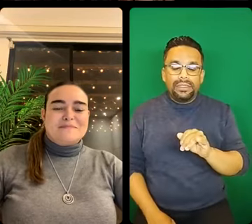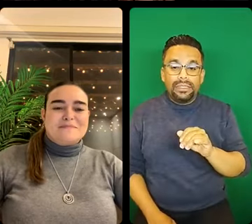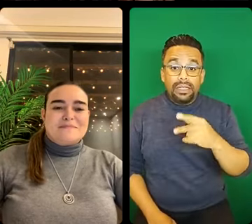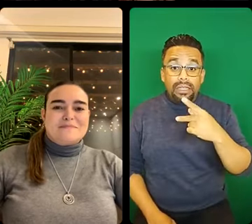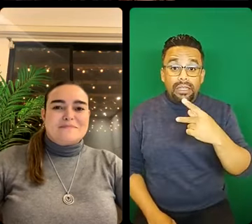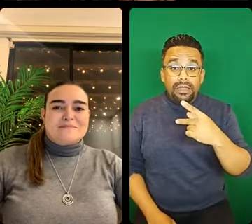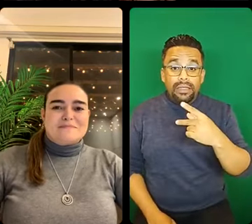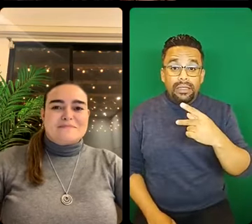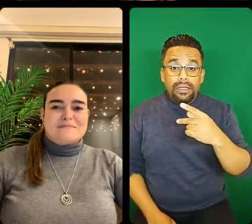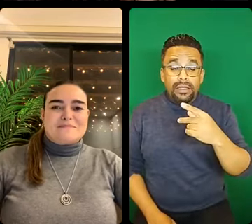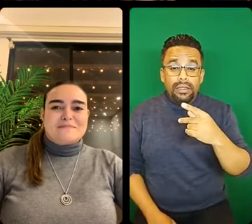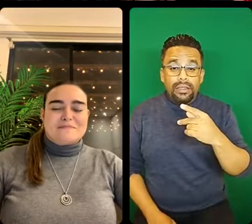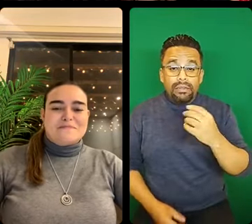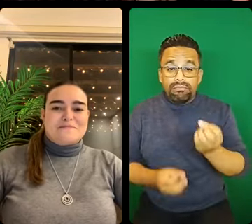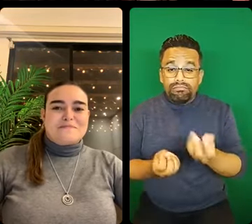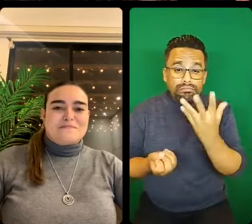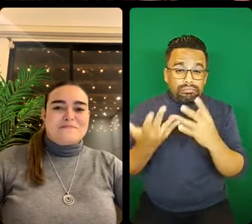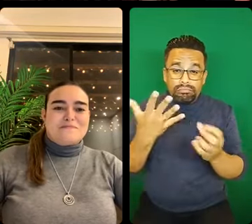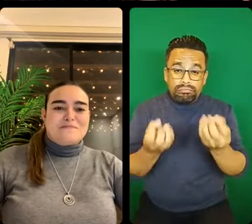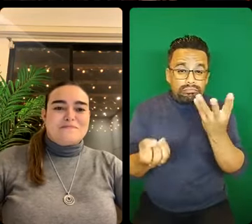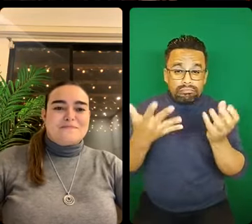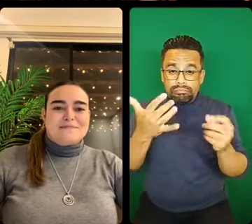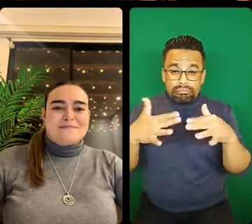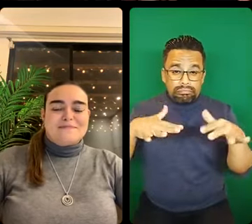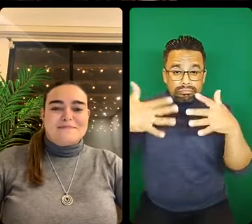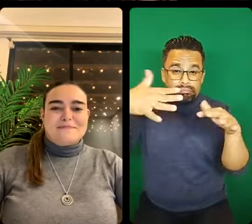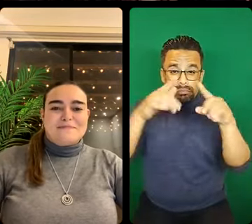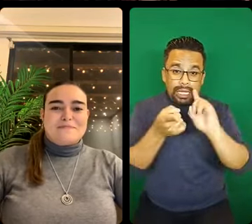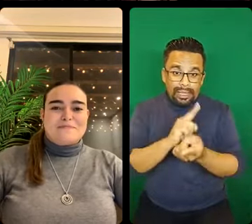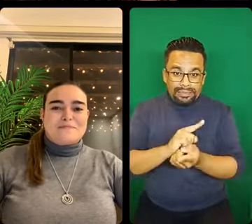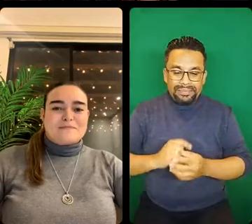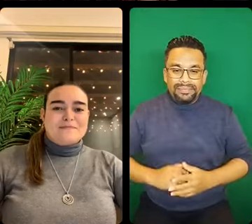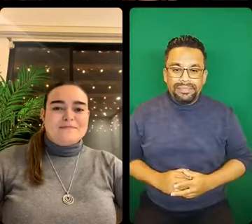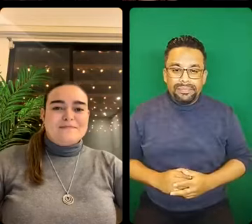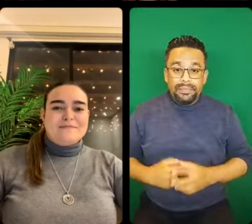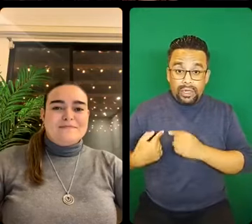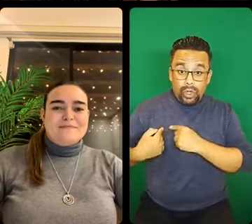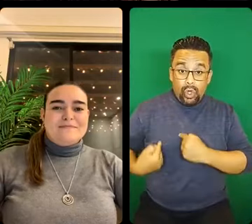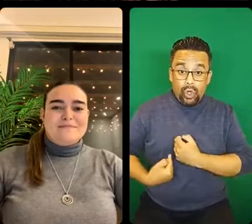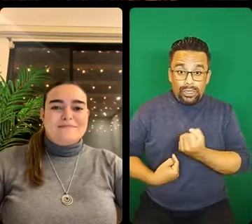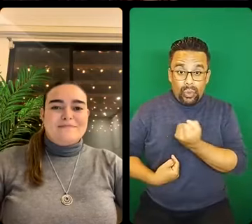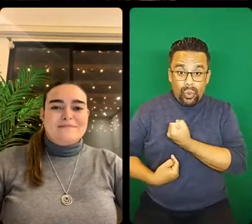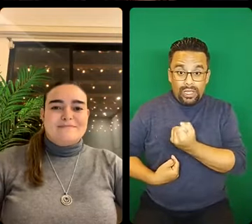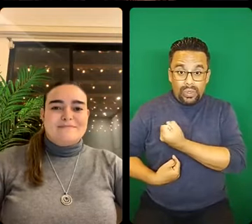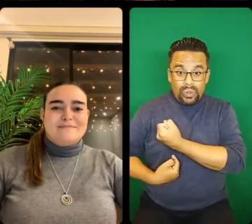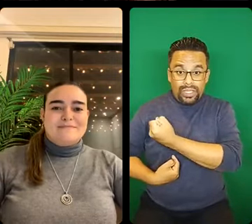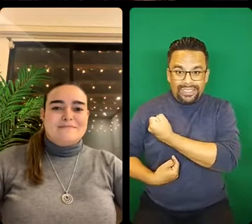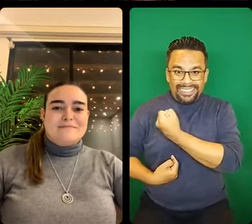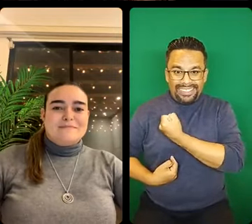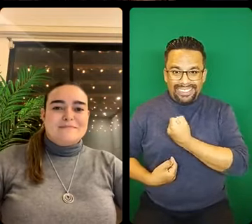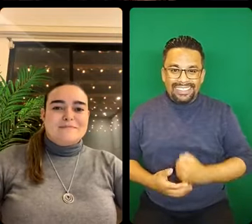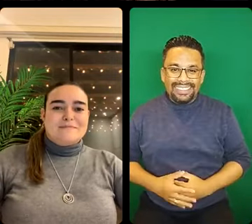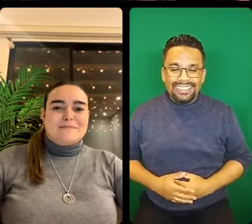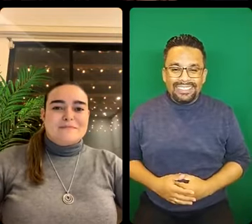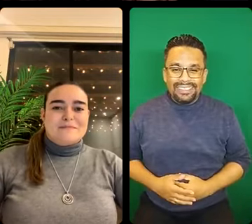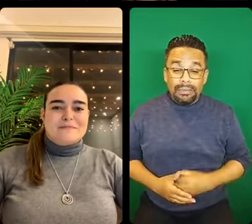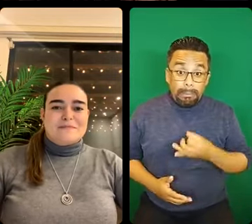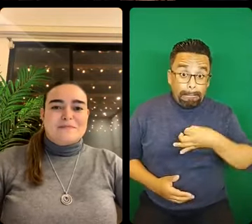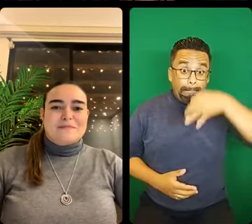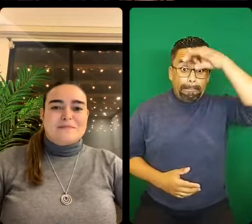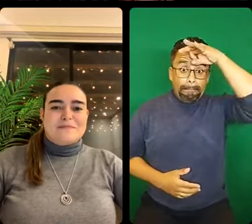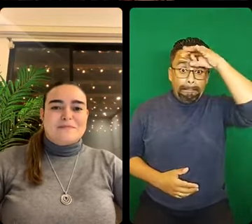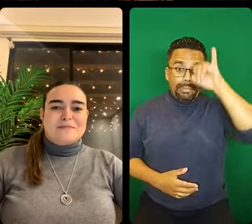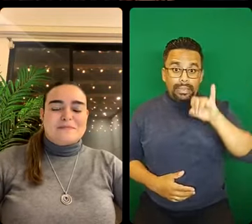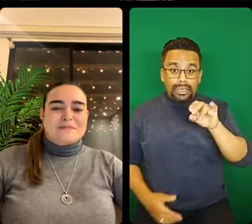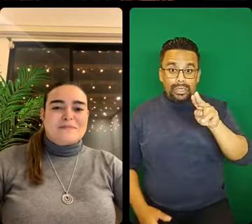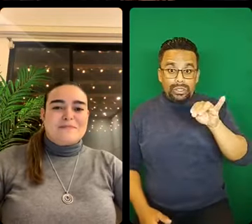Fluctuaciones, Lina Marcela Duque, Huellas en el Corazón, Joan Montoya, Inocencia, Diego Gómez,